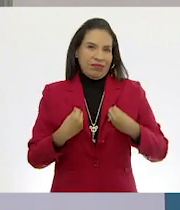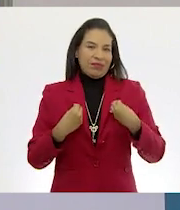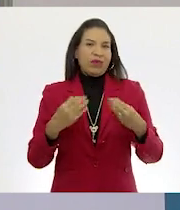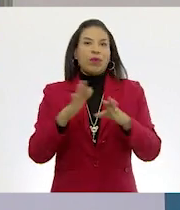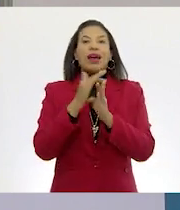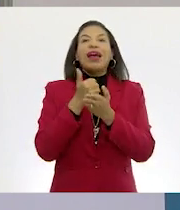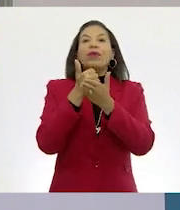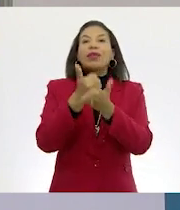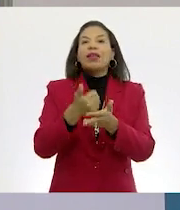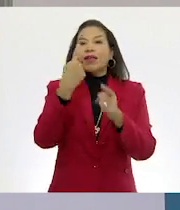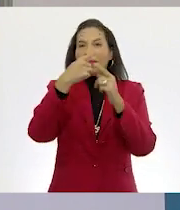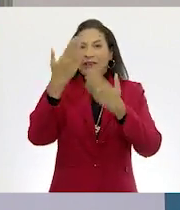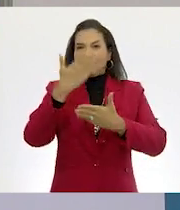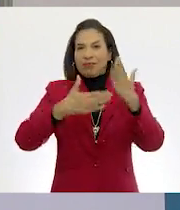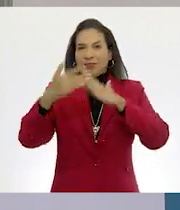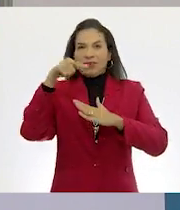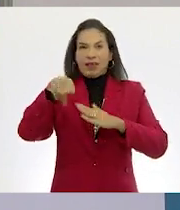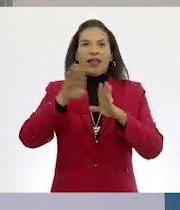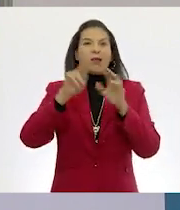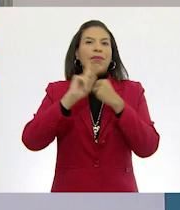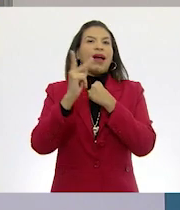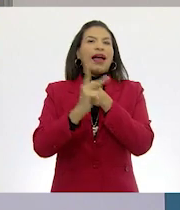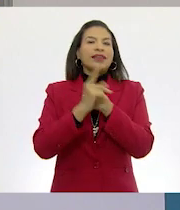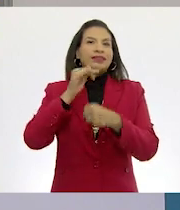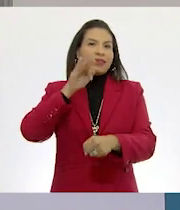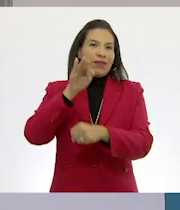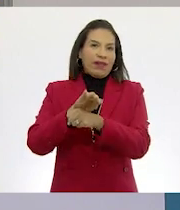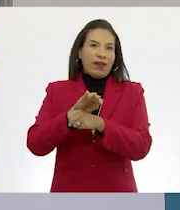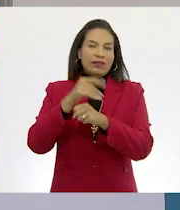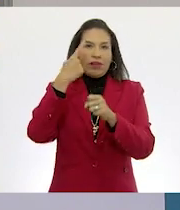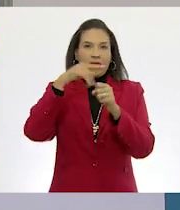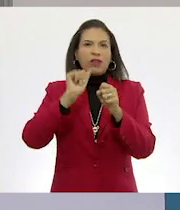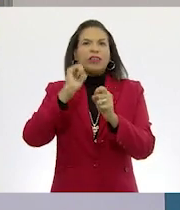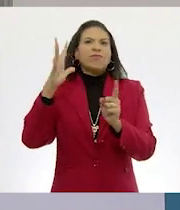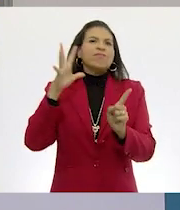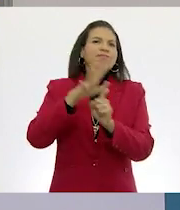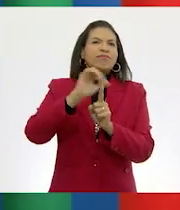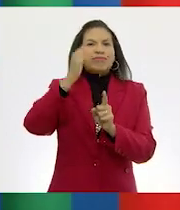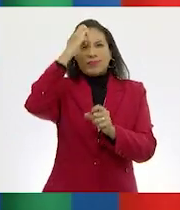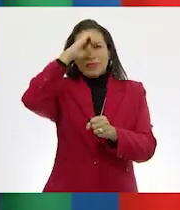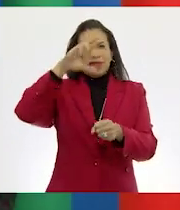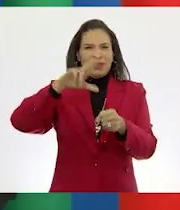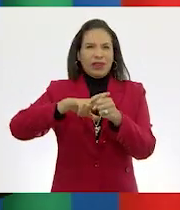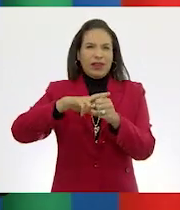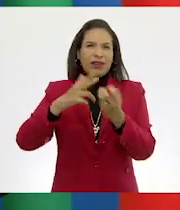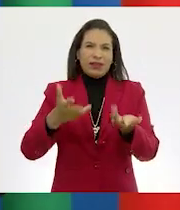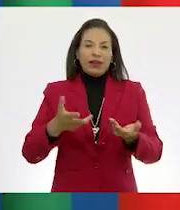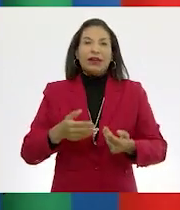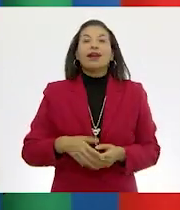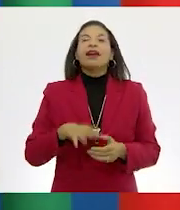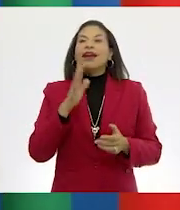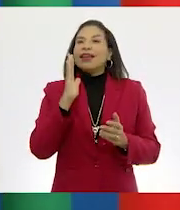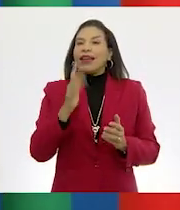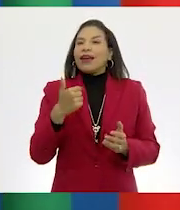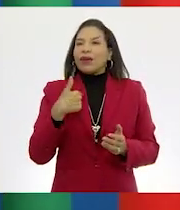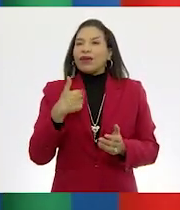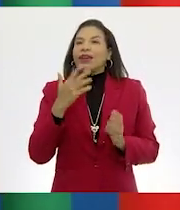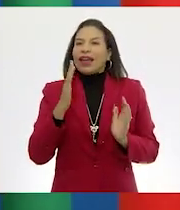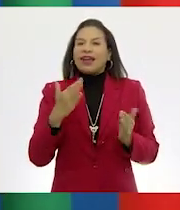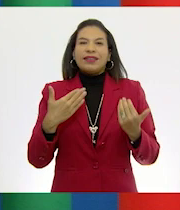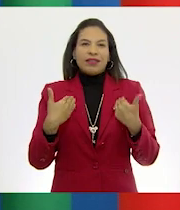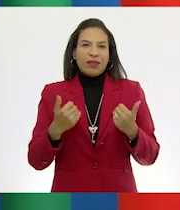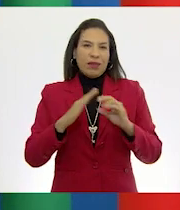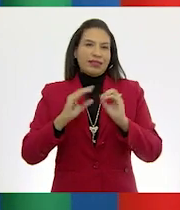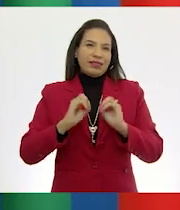que ayudaran tanto al progreso del país como a la defensa de un ataque exterior. Creo que ya a mí ya me está